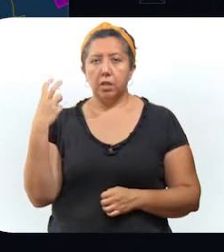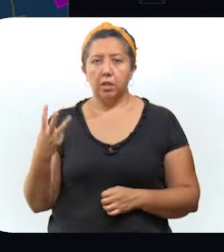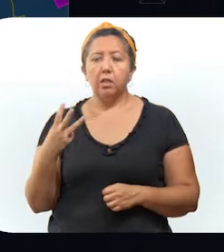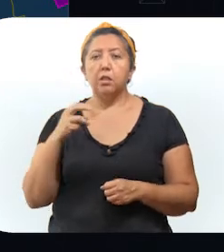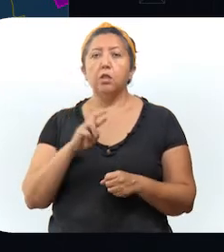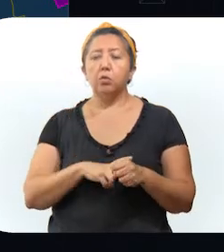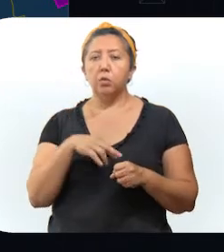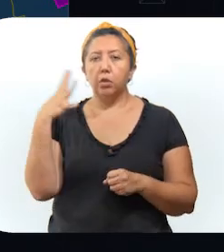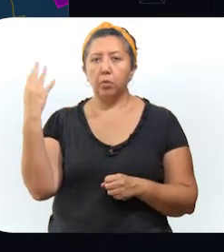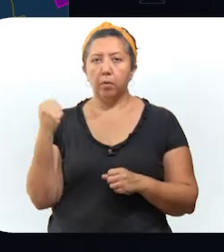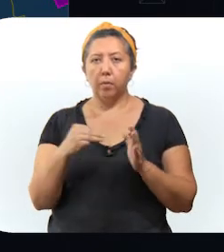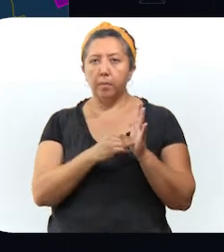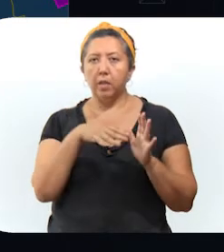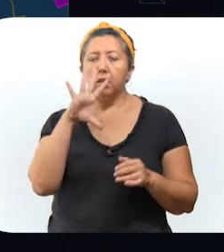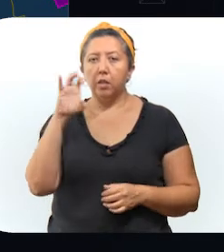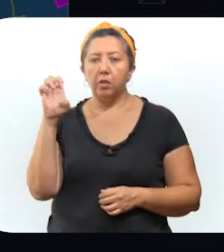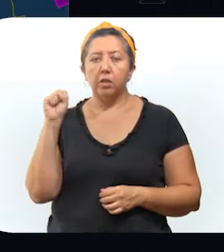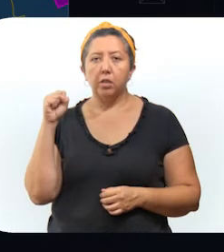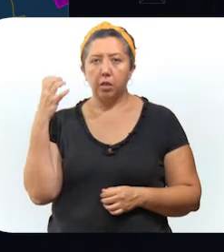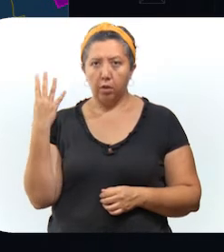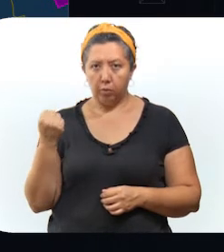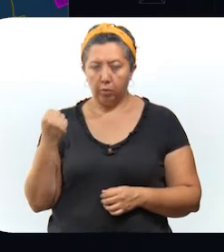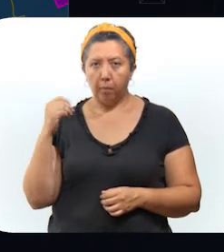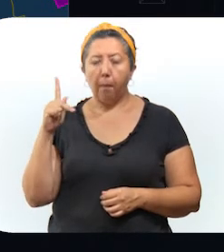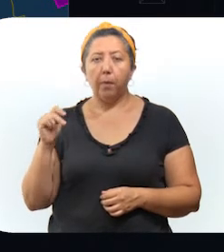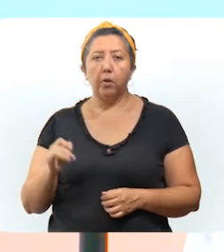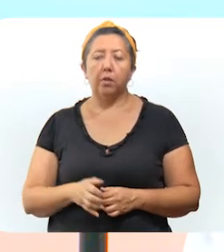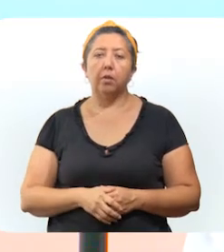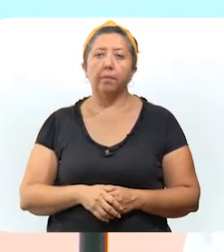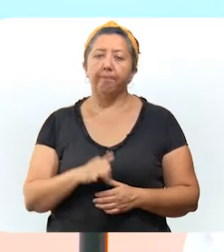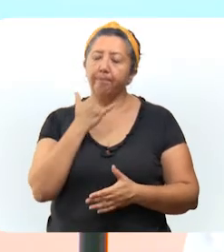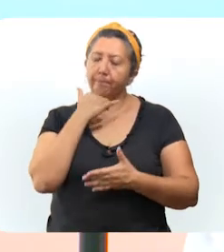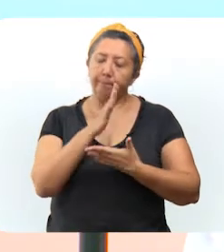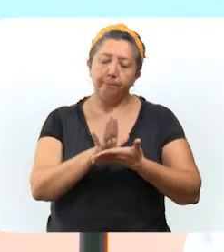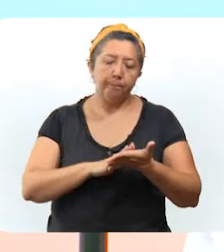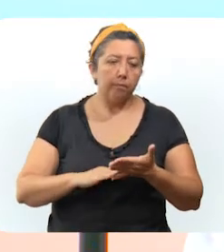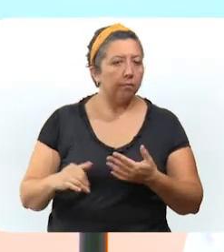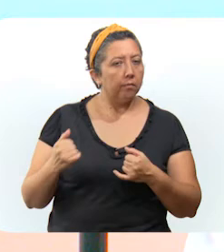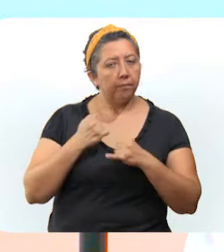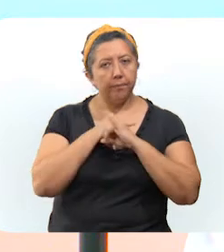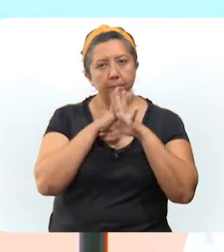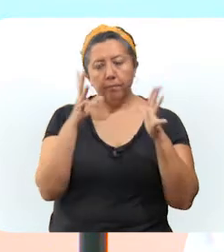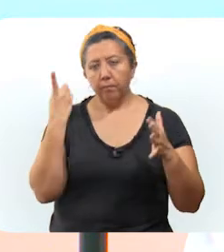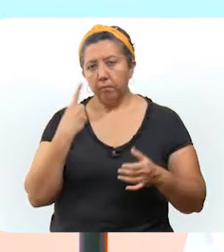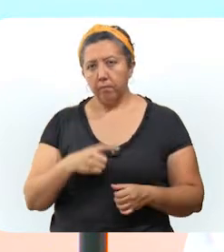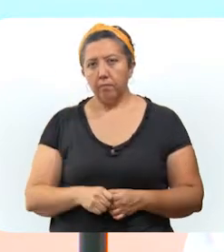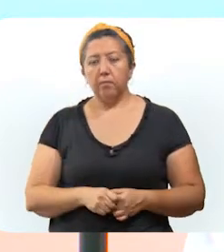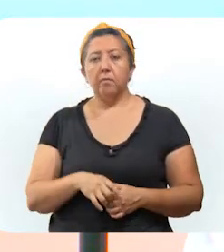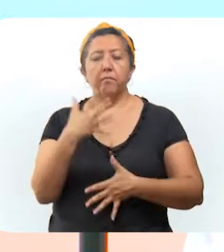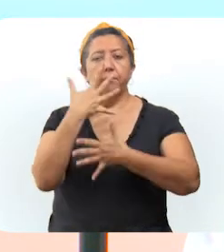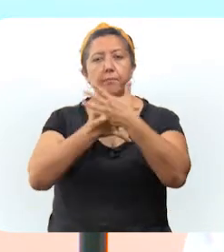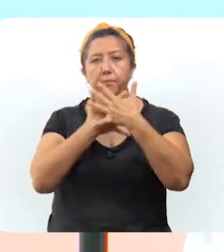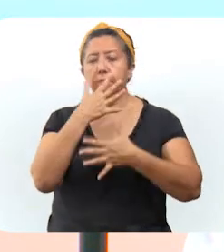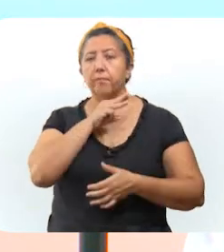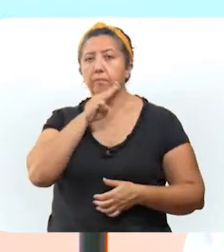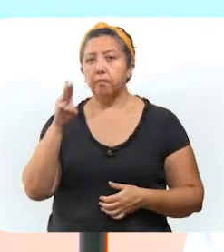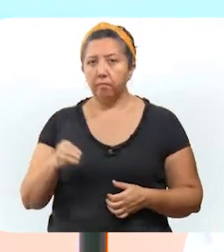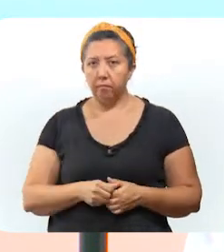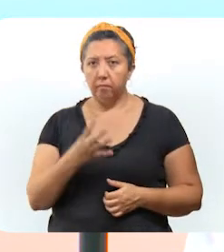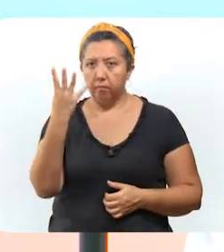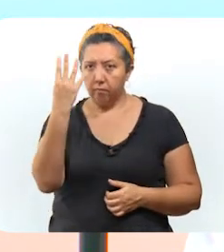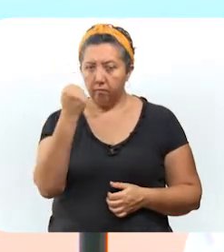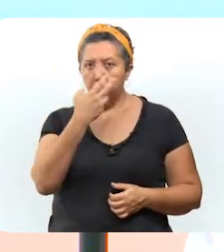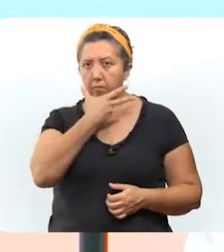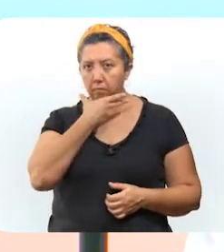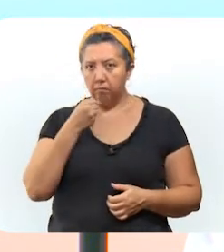zona sur y 9.569 en la zona poniente. Lamentablemente, en este parte médico informamos de 15 fallecimientos. Se trata de